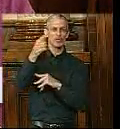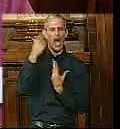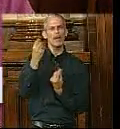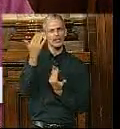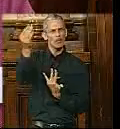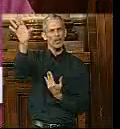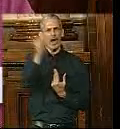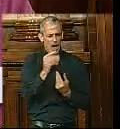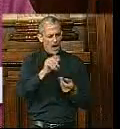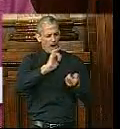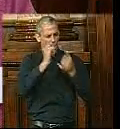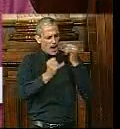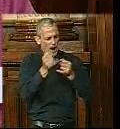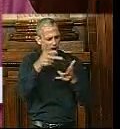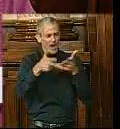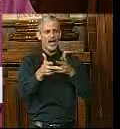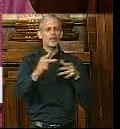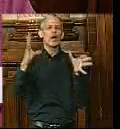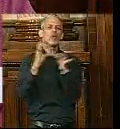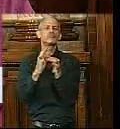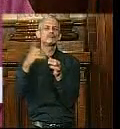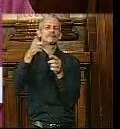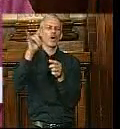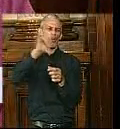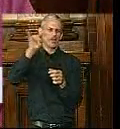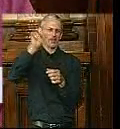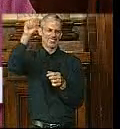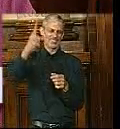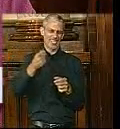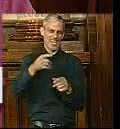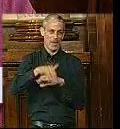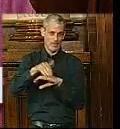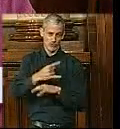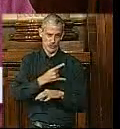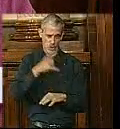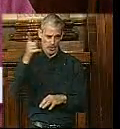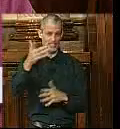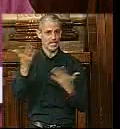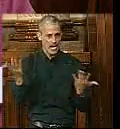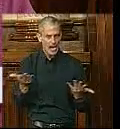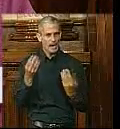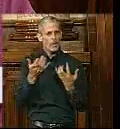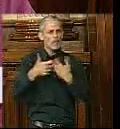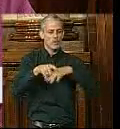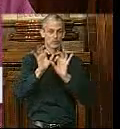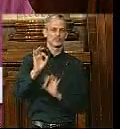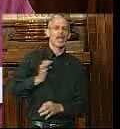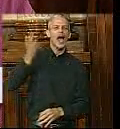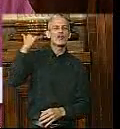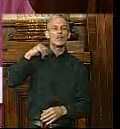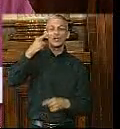lengua de señas argentina, junto con la Universidad de Misiones. Eso es bárbaro. Y el año pasado